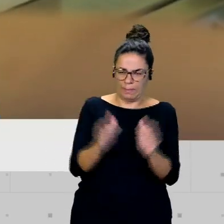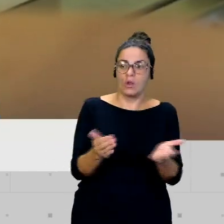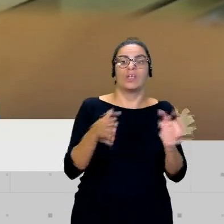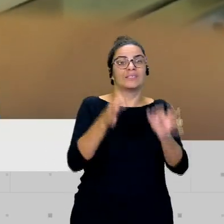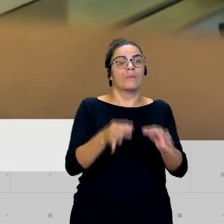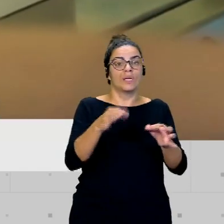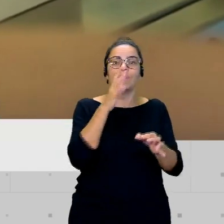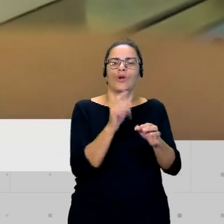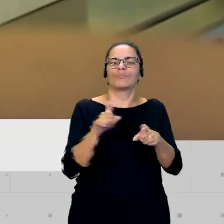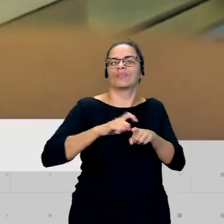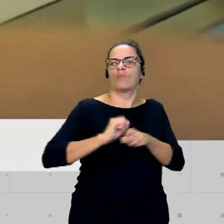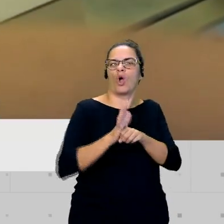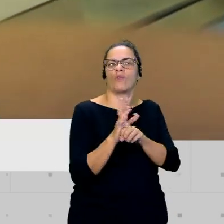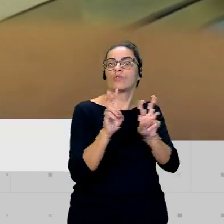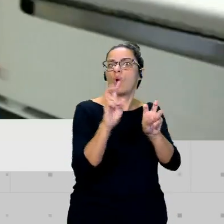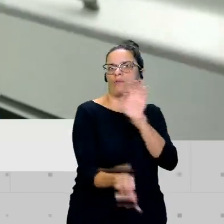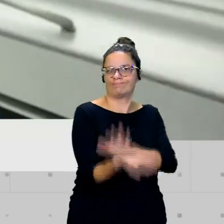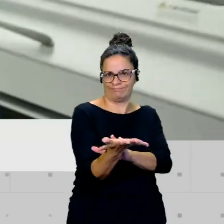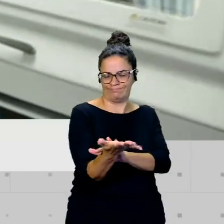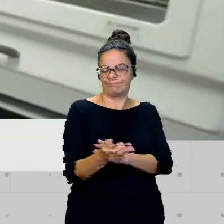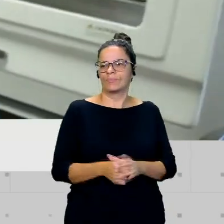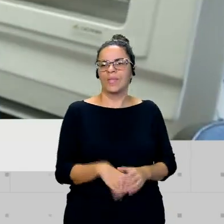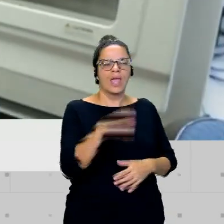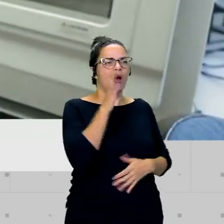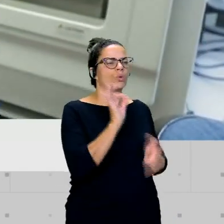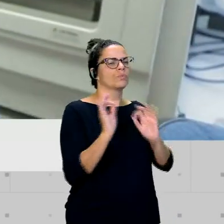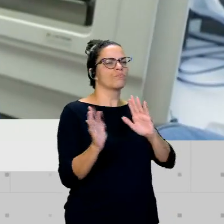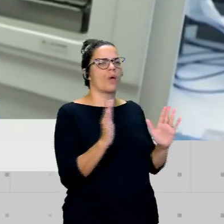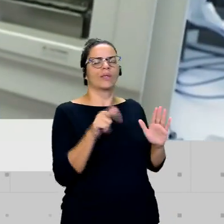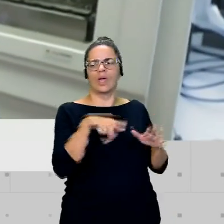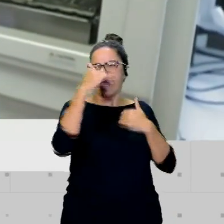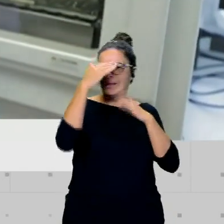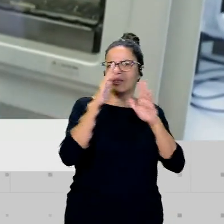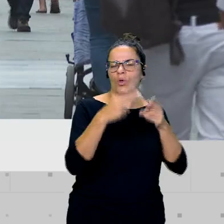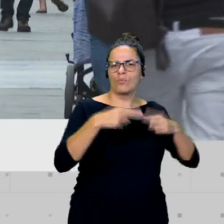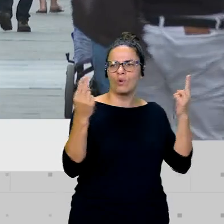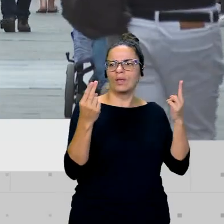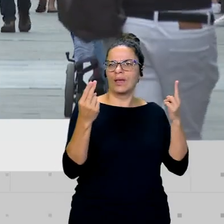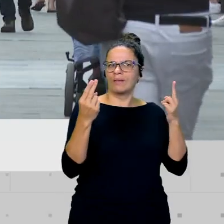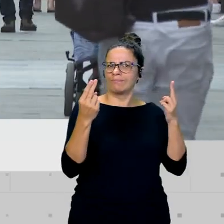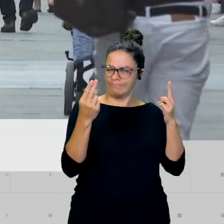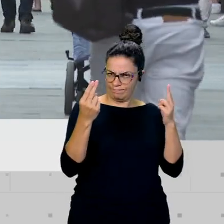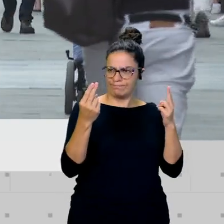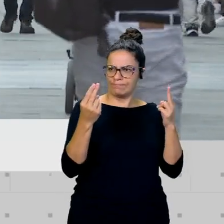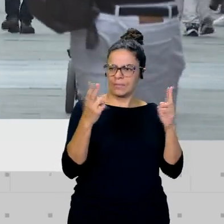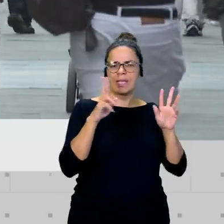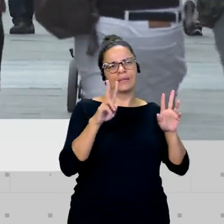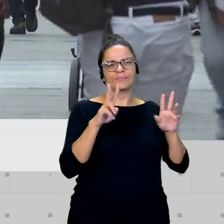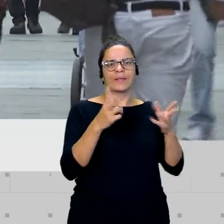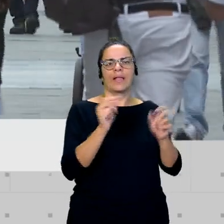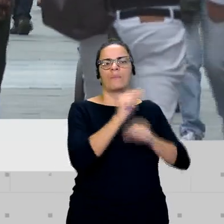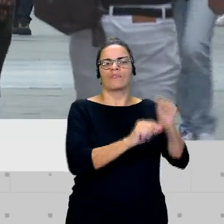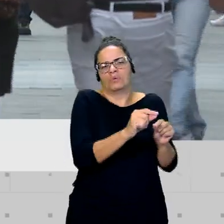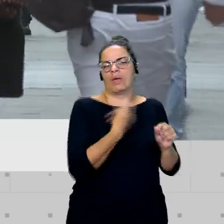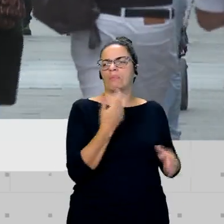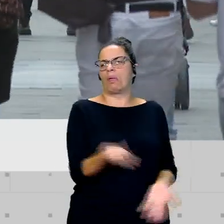nuevas. Y estamos en un momento, señor Torres Lana, de que la atención pública ha disminuido con respecto al virus. ¿Ya no le prestamos